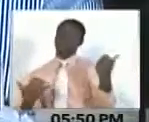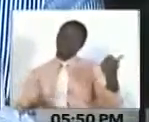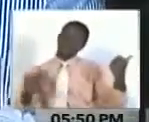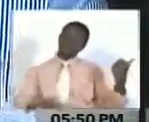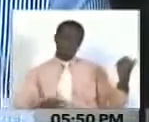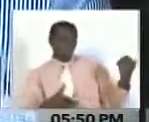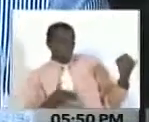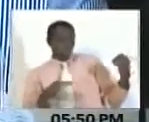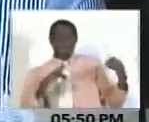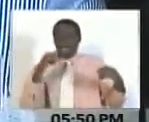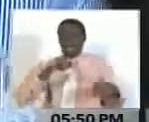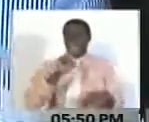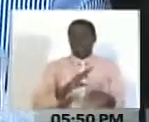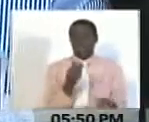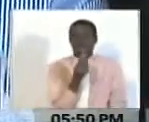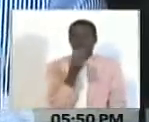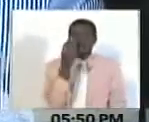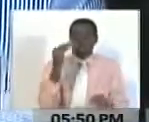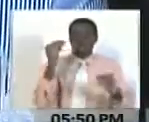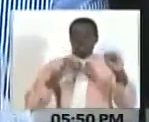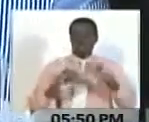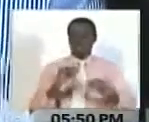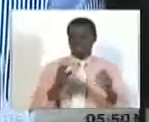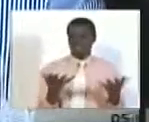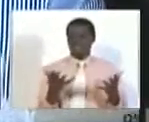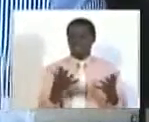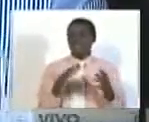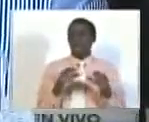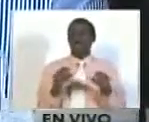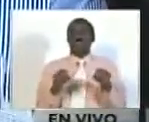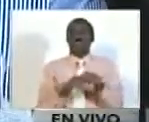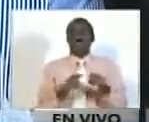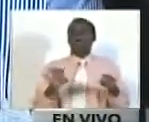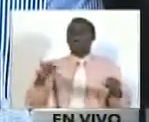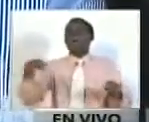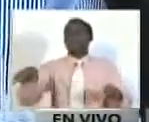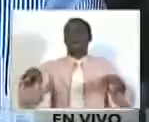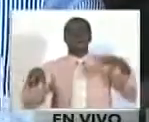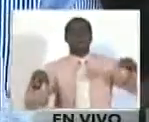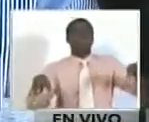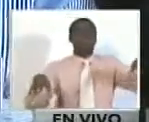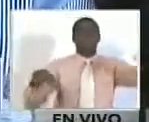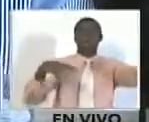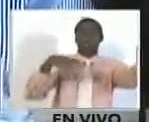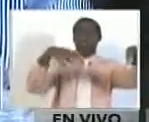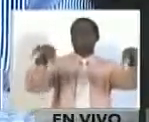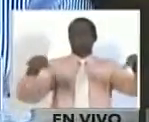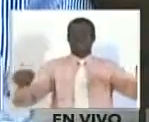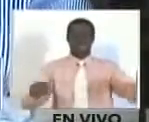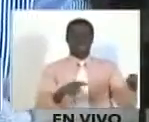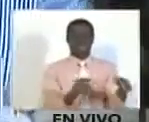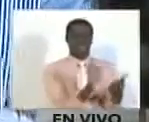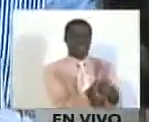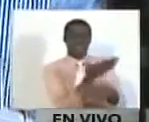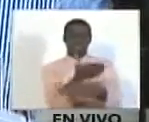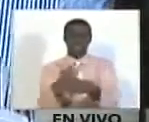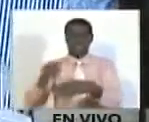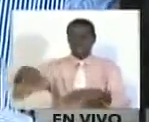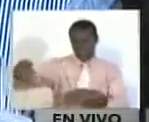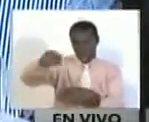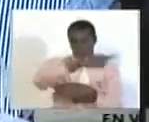de fabricación. Entonces estamos articulando esa cadena que está rota de lo que es el sistema, digamos, el sistema orgánico de la